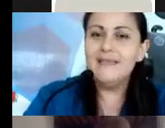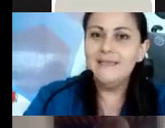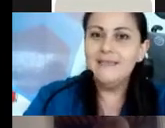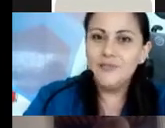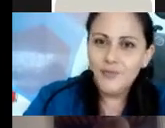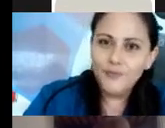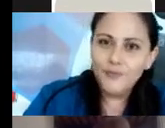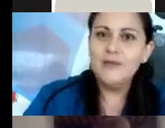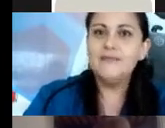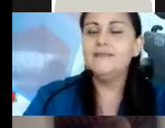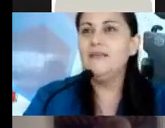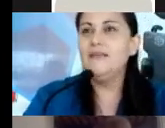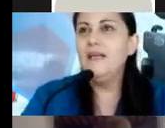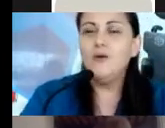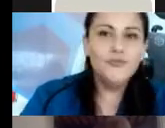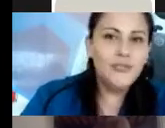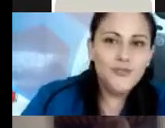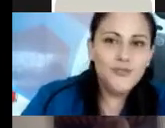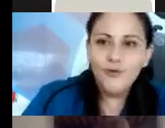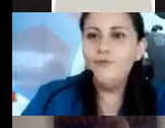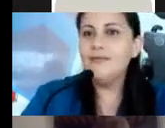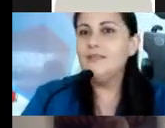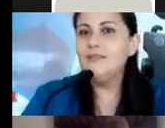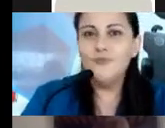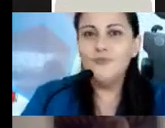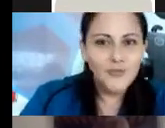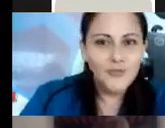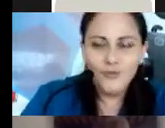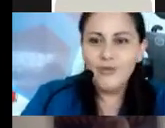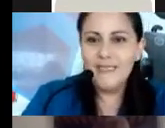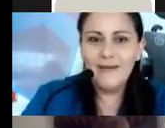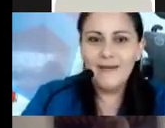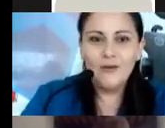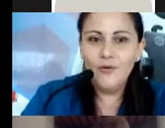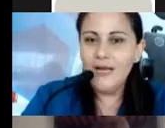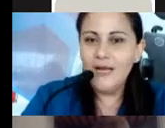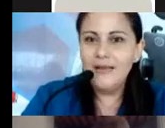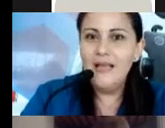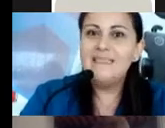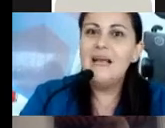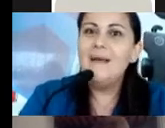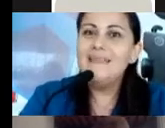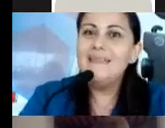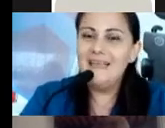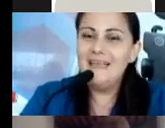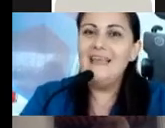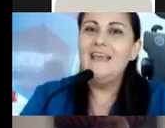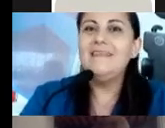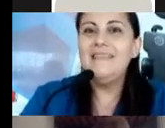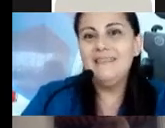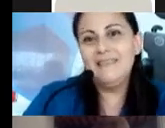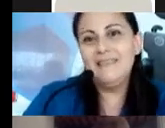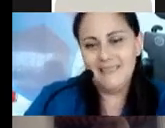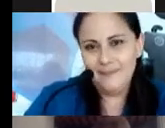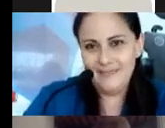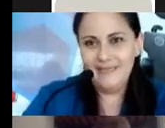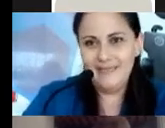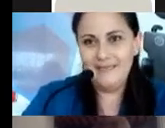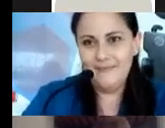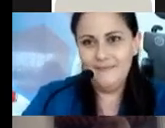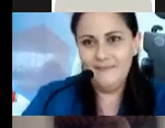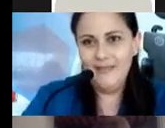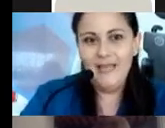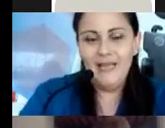de traslación, fuerzas de contención, fuerzas de rotación, que ya vaya a colocar, sean más eficientes en el